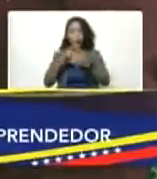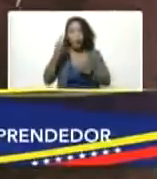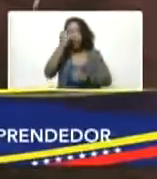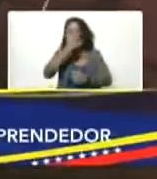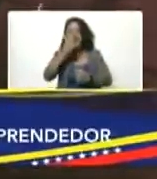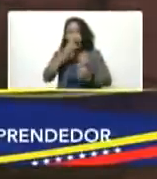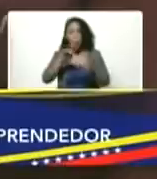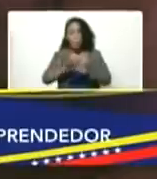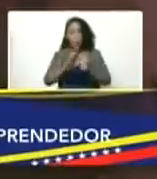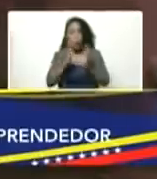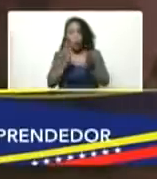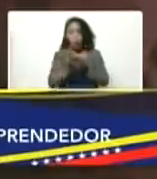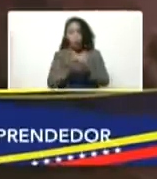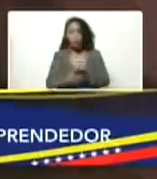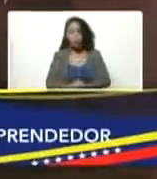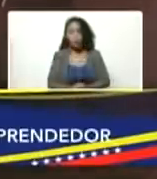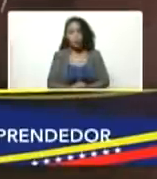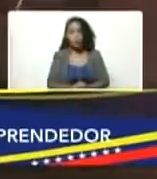Johnny.